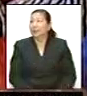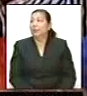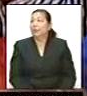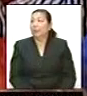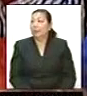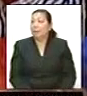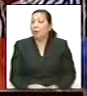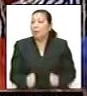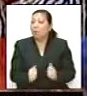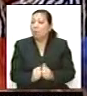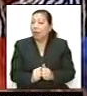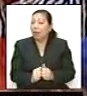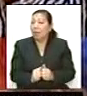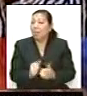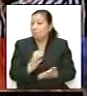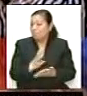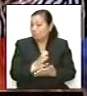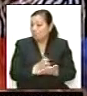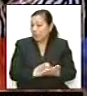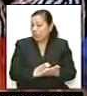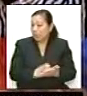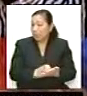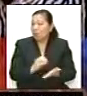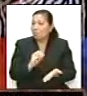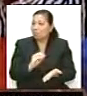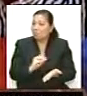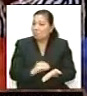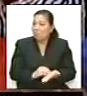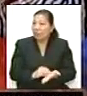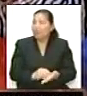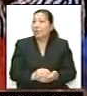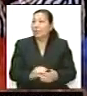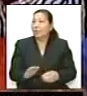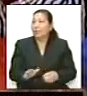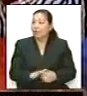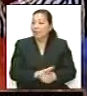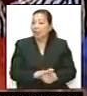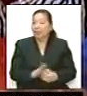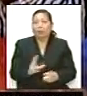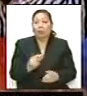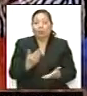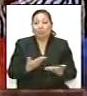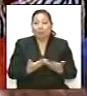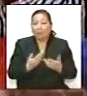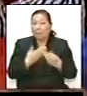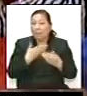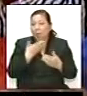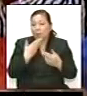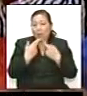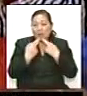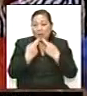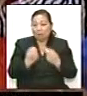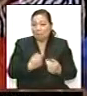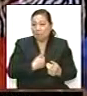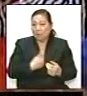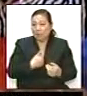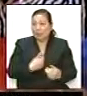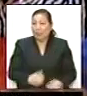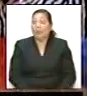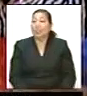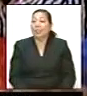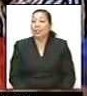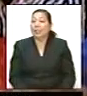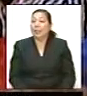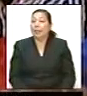esto cuanto más pequeño mejore mucho más funcional mucho más ejecutivo nos ha dado mejor el resultado que el propio mercosur